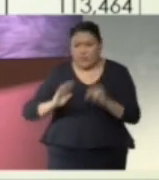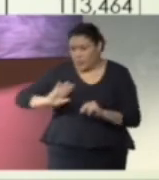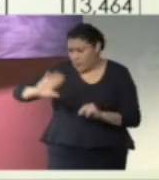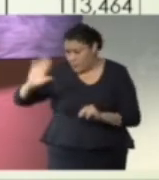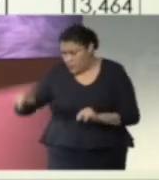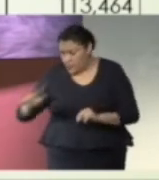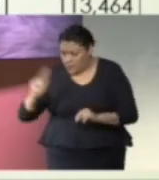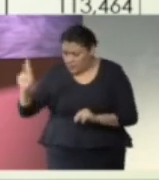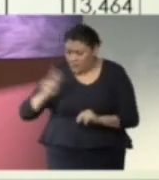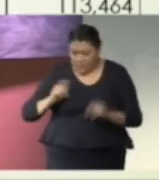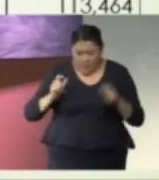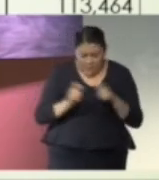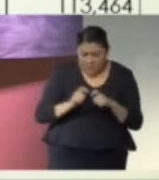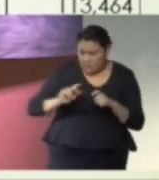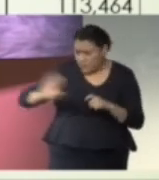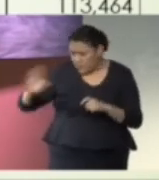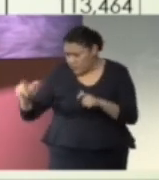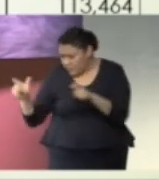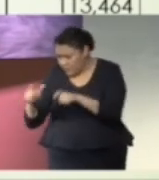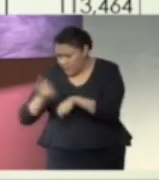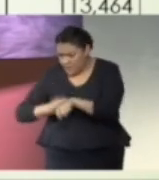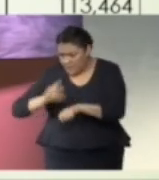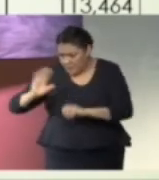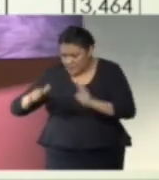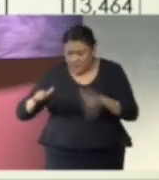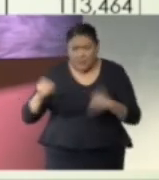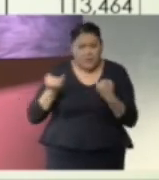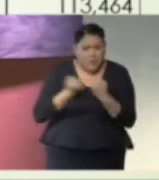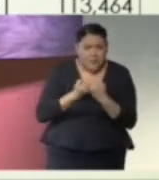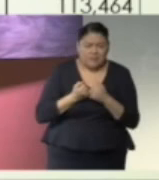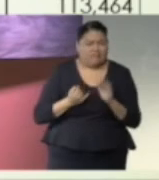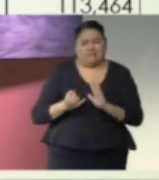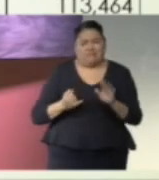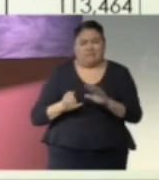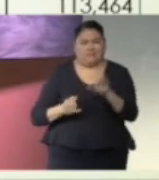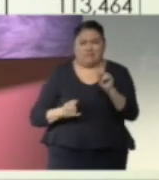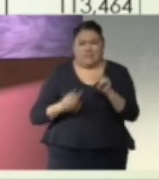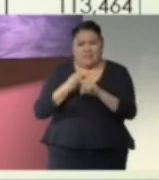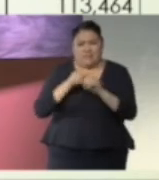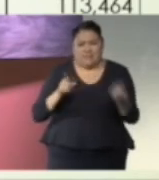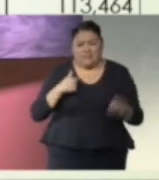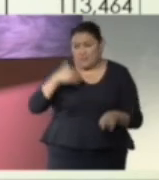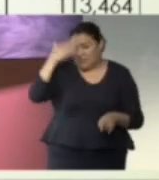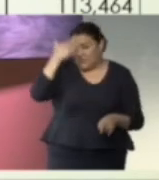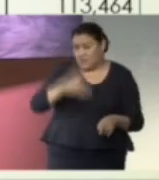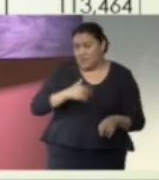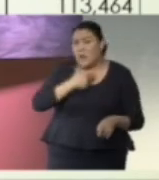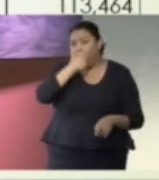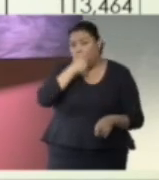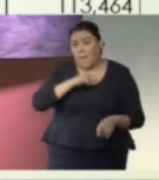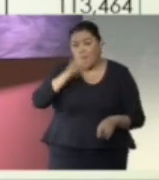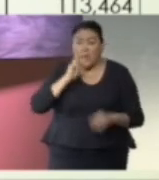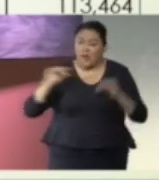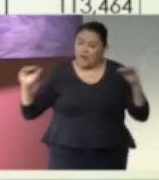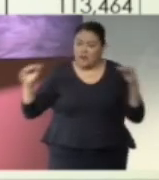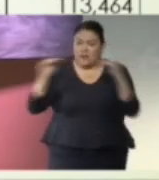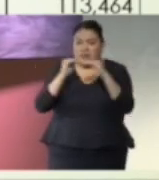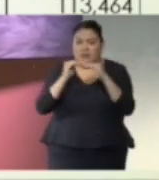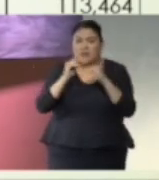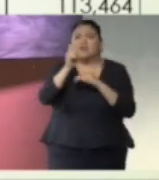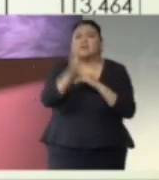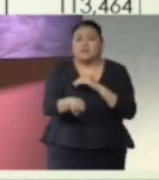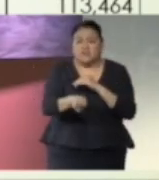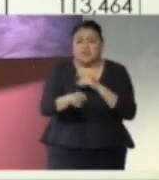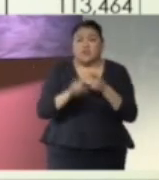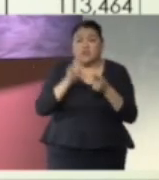que los hombres. Sí, no estamos en ese sentido considerando que la igualdad de género puede significar